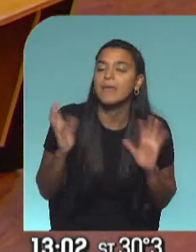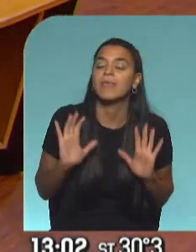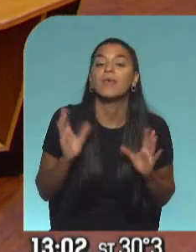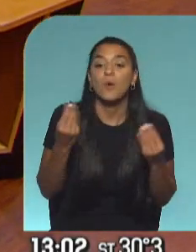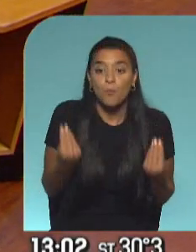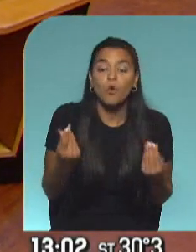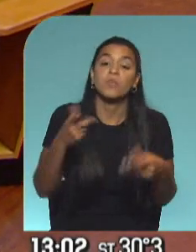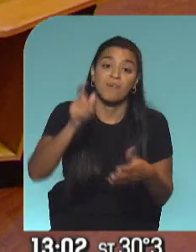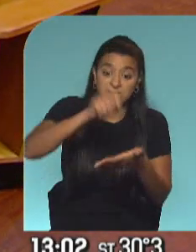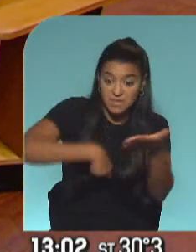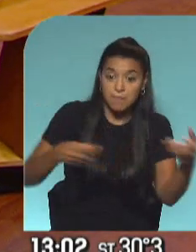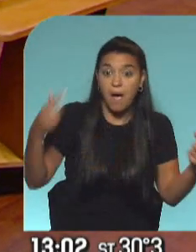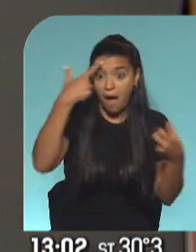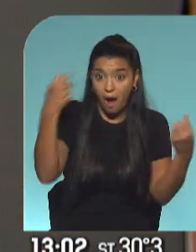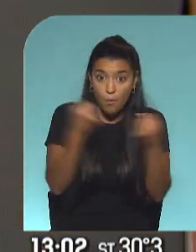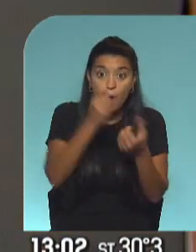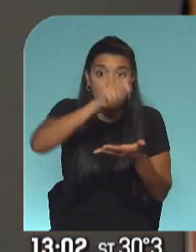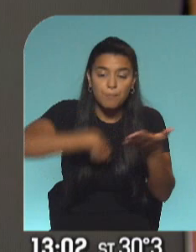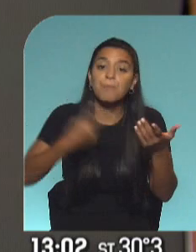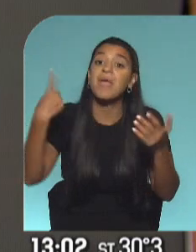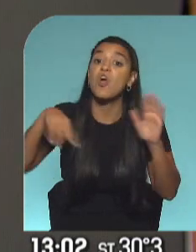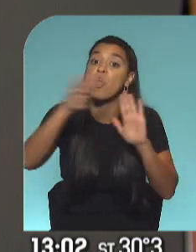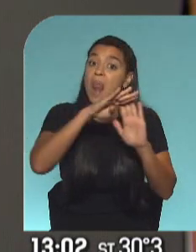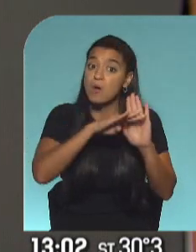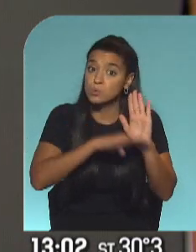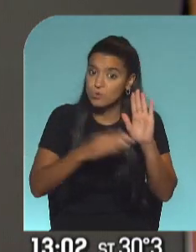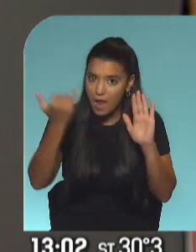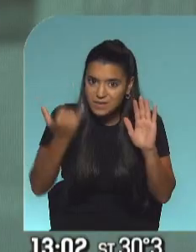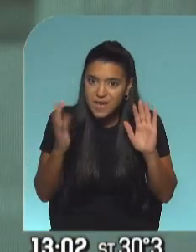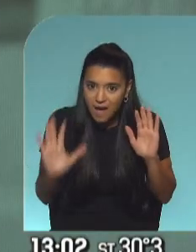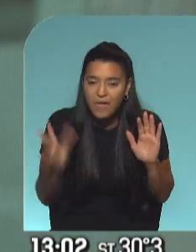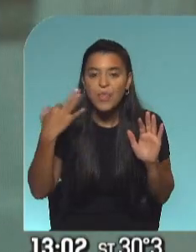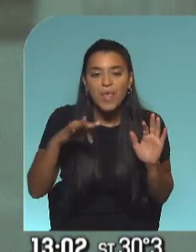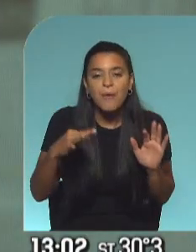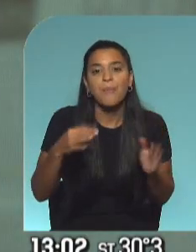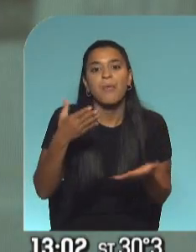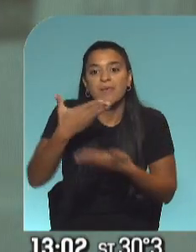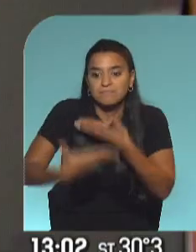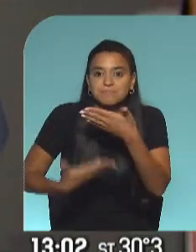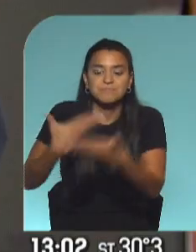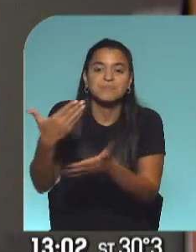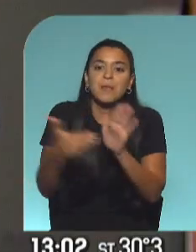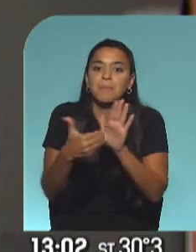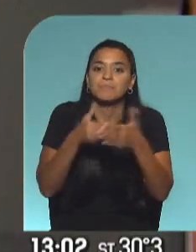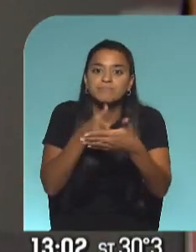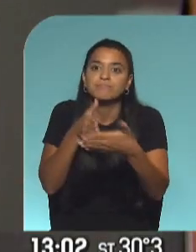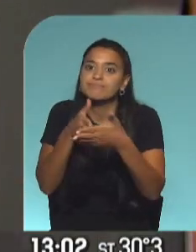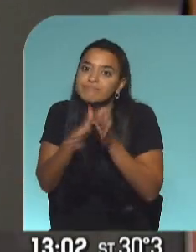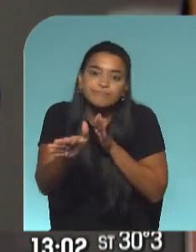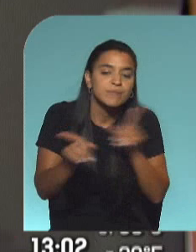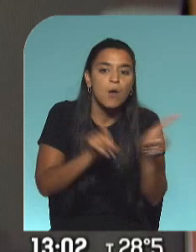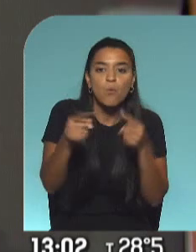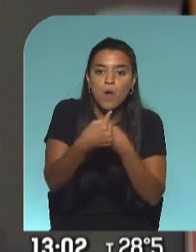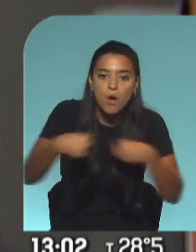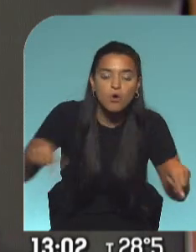decir, se firmó un acuerdo, ahora ese acuerdo tiene una serie de cláusulas recíprocas que se tienen que ir aplicando conforme se vayan destrabando algunos mecanismos,